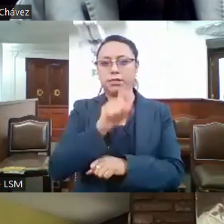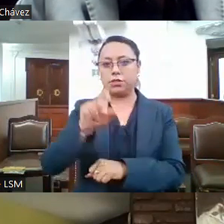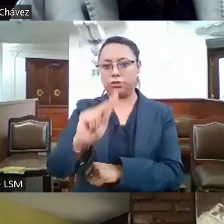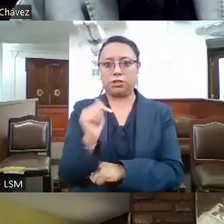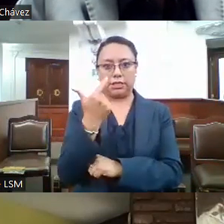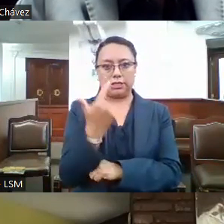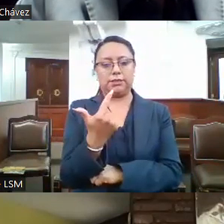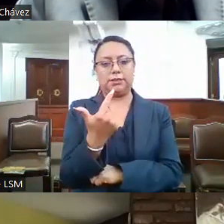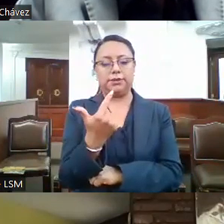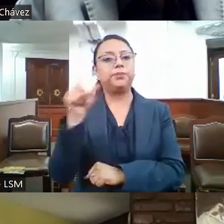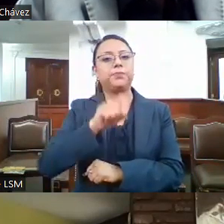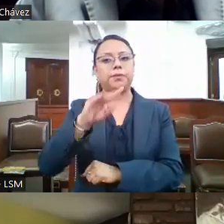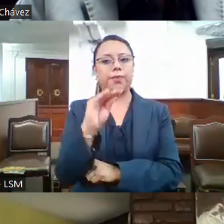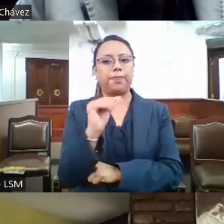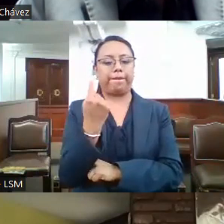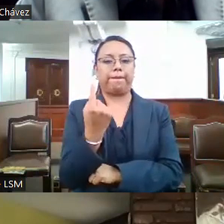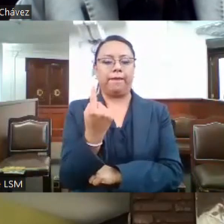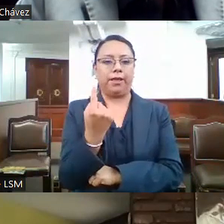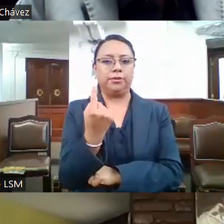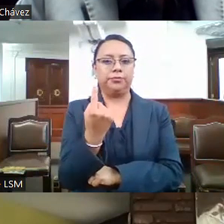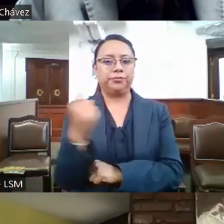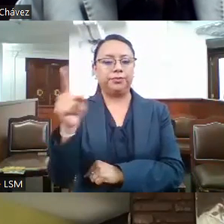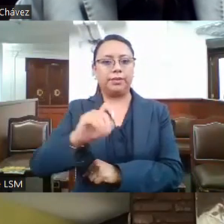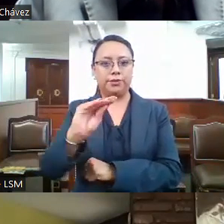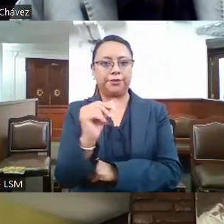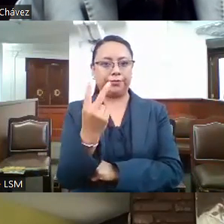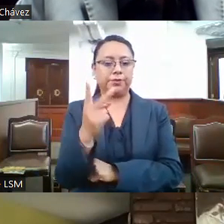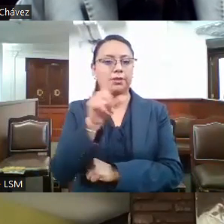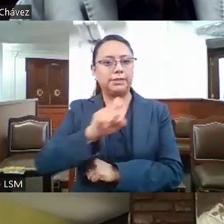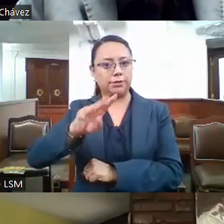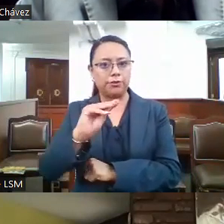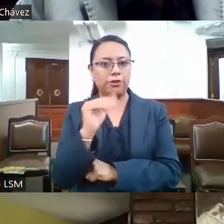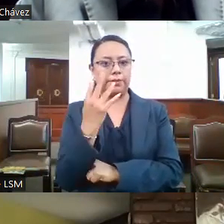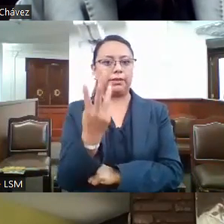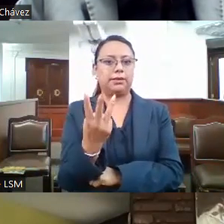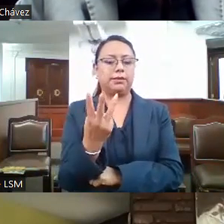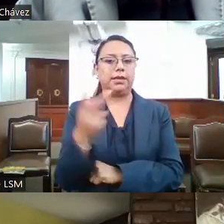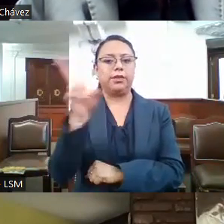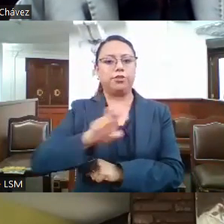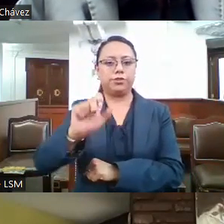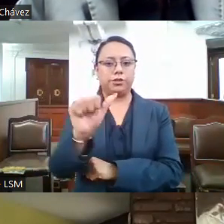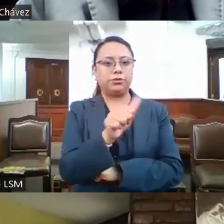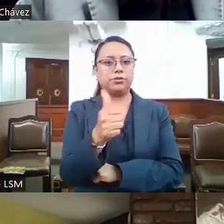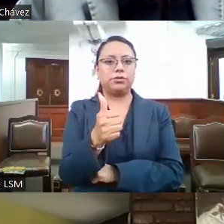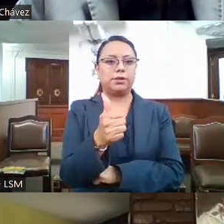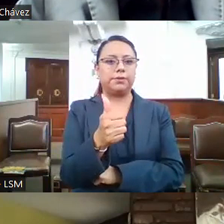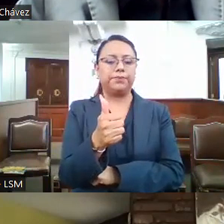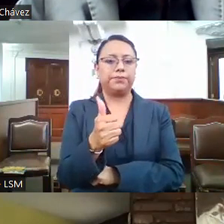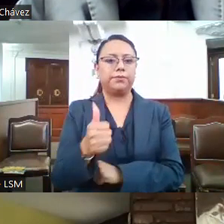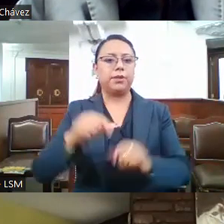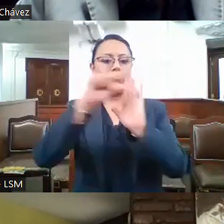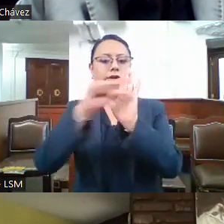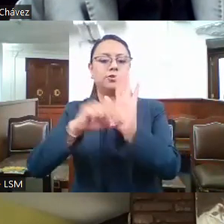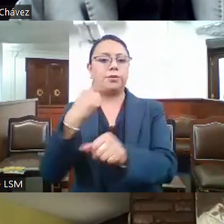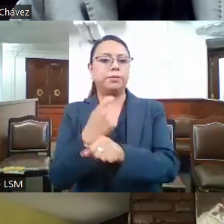187, 191, 192, 193, 211, fracciones